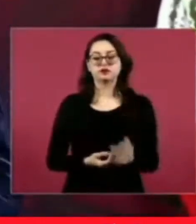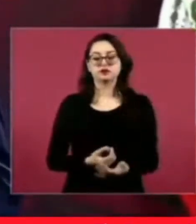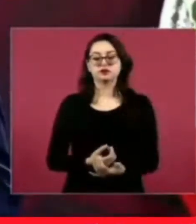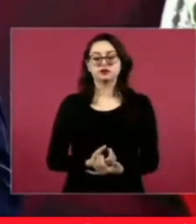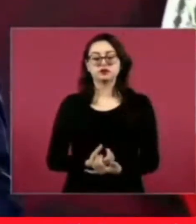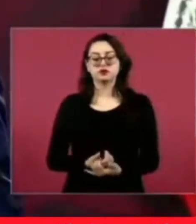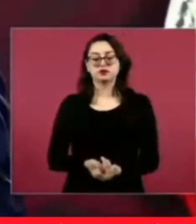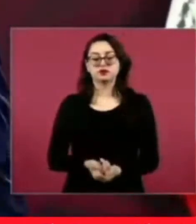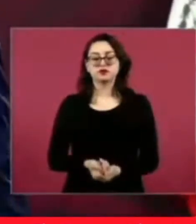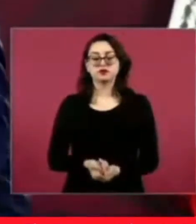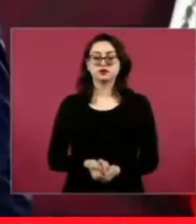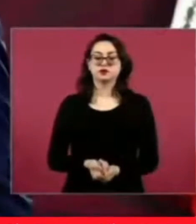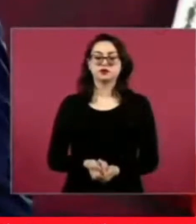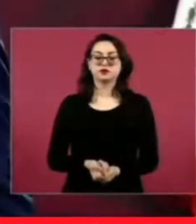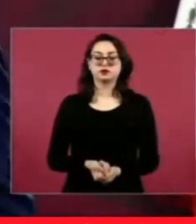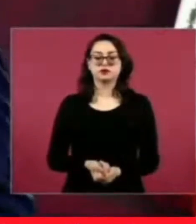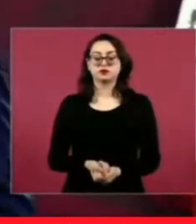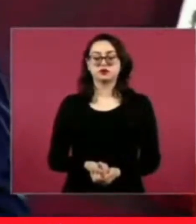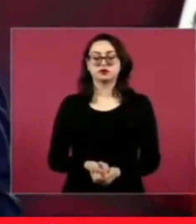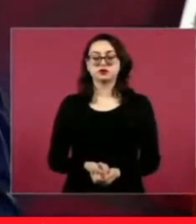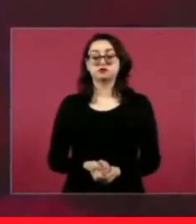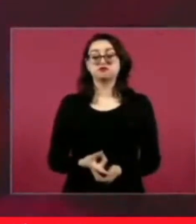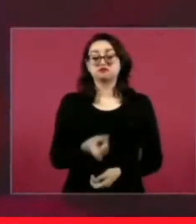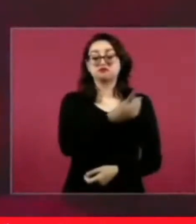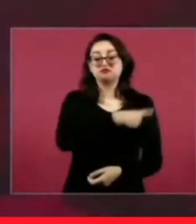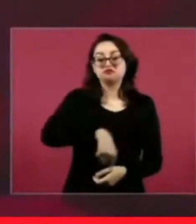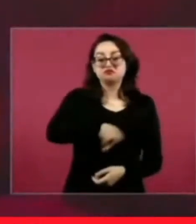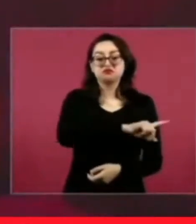quieren regresar con lo mismo.